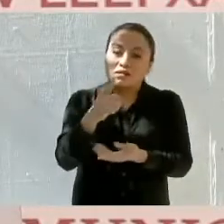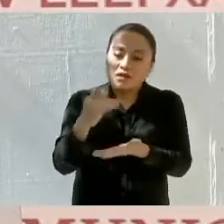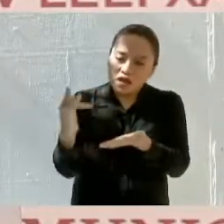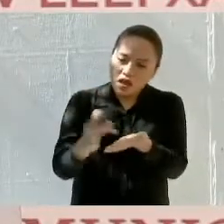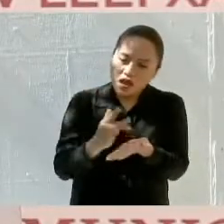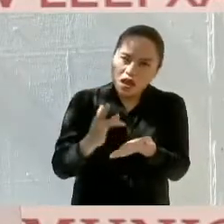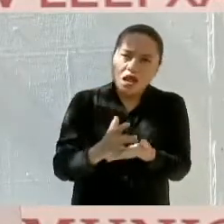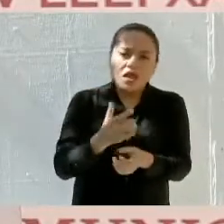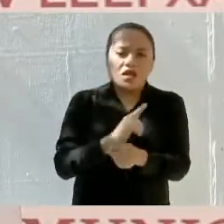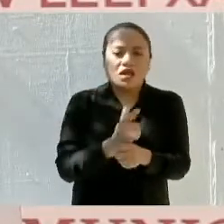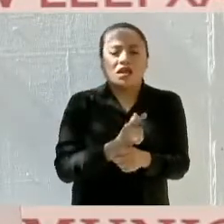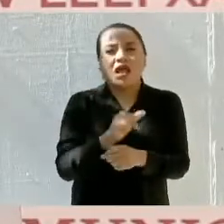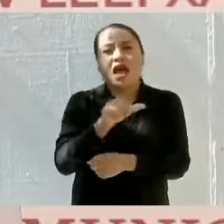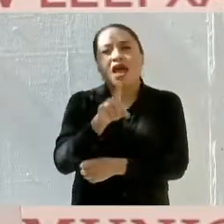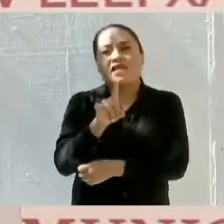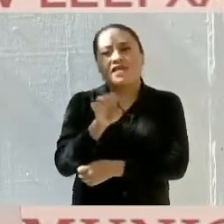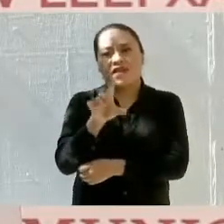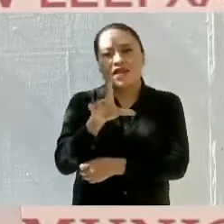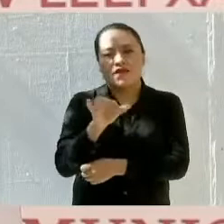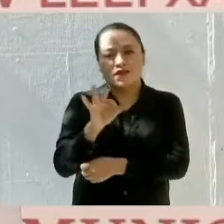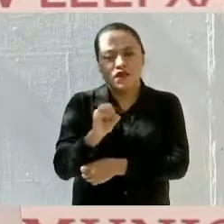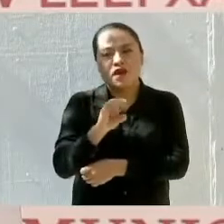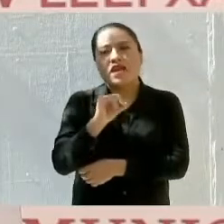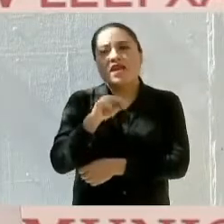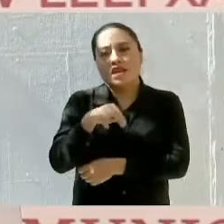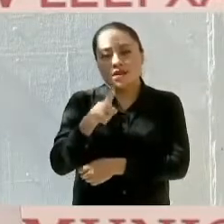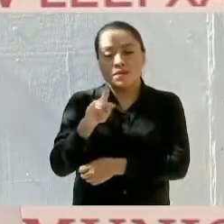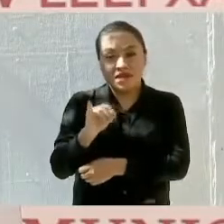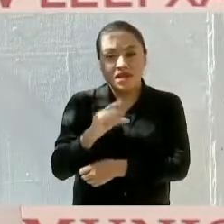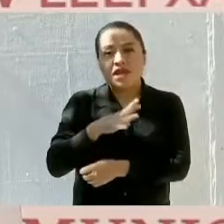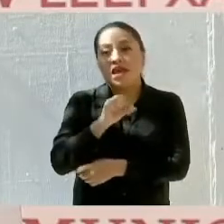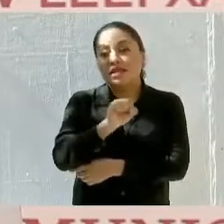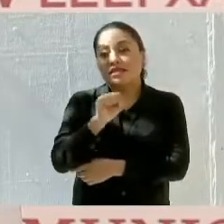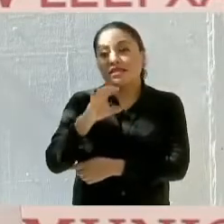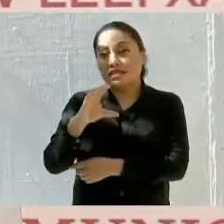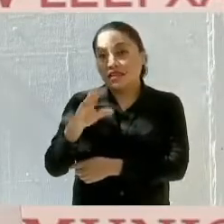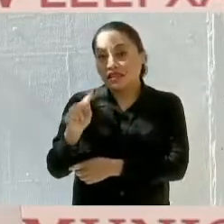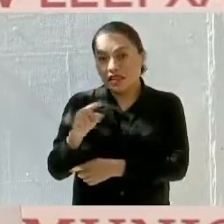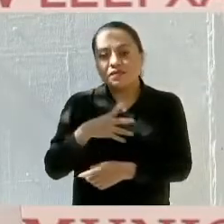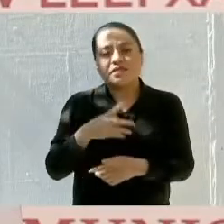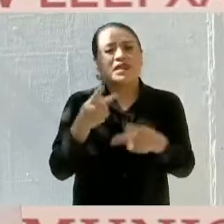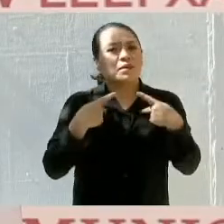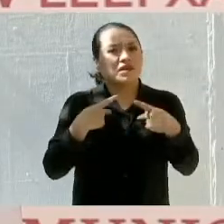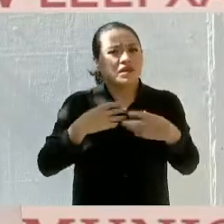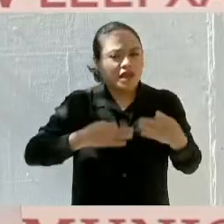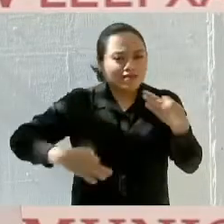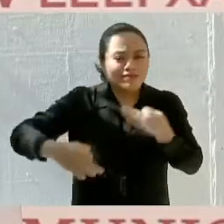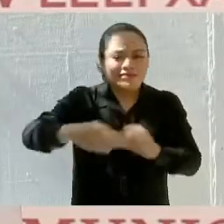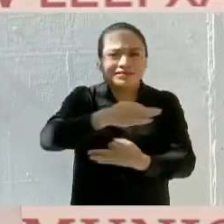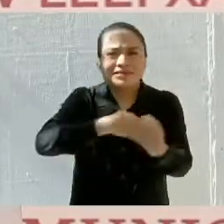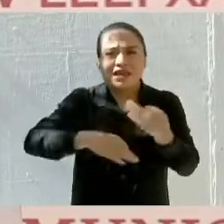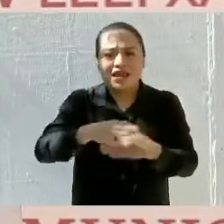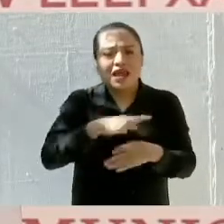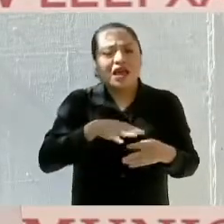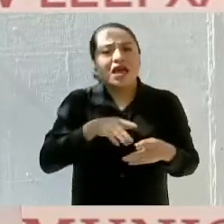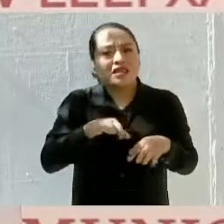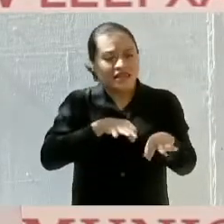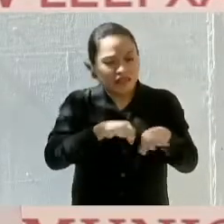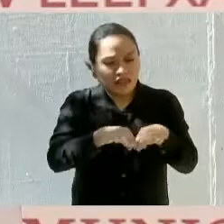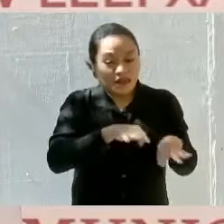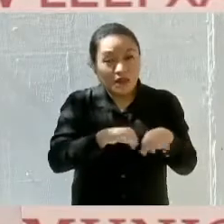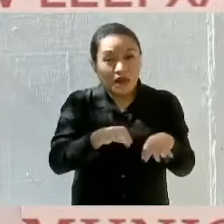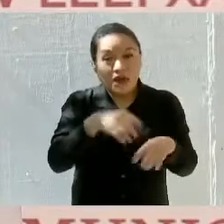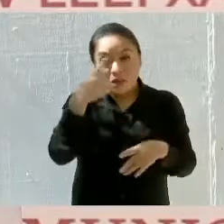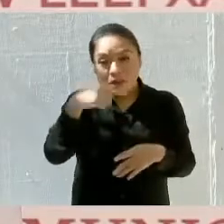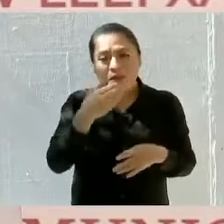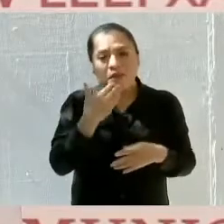al licenciado Adelfo Regino en el INPI, a la SCT y a toda la gente que ha contribuido para mejorar las condiciones